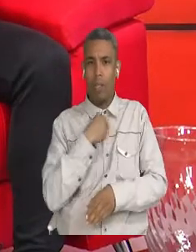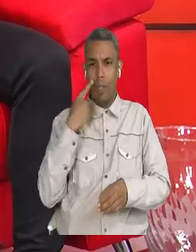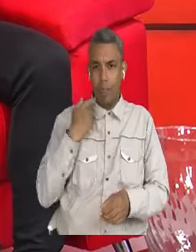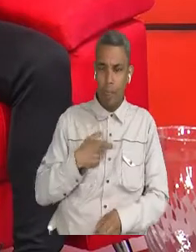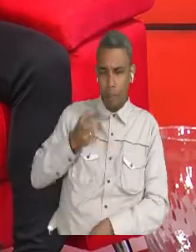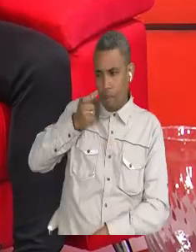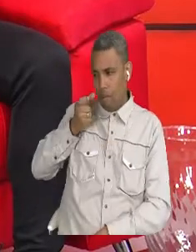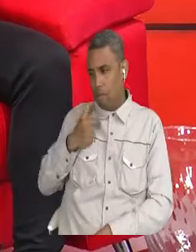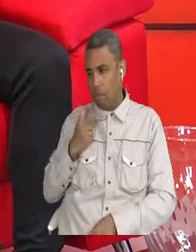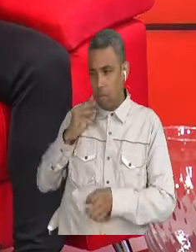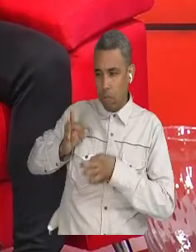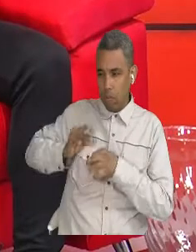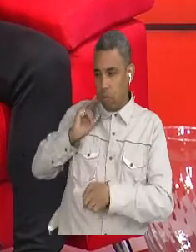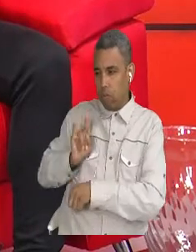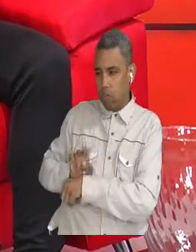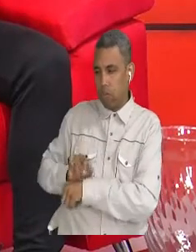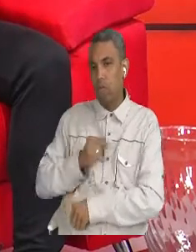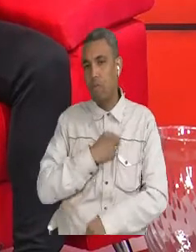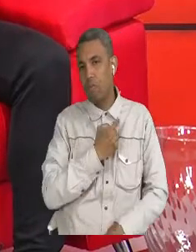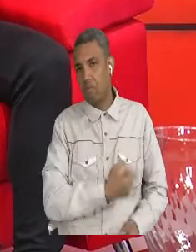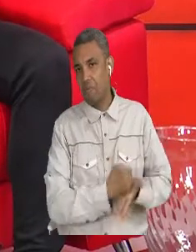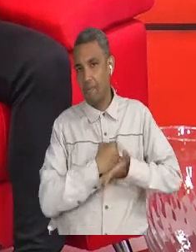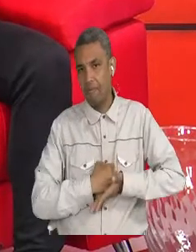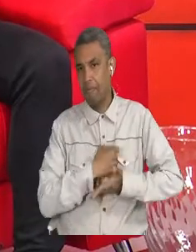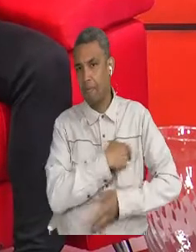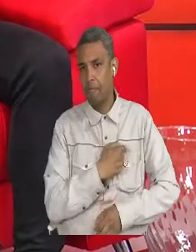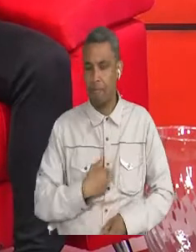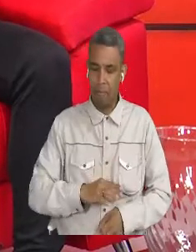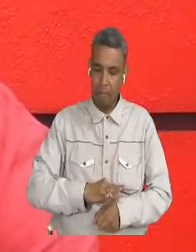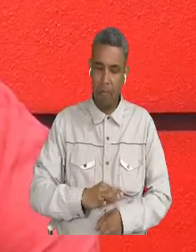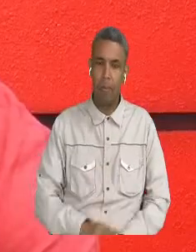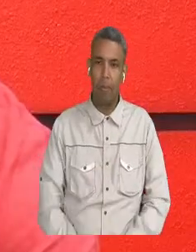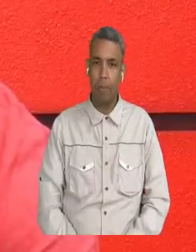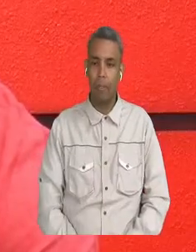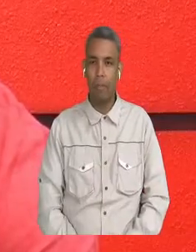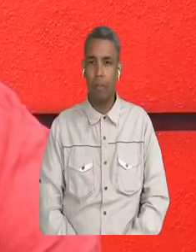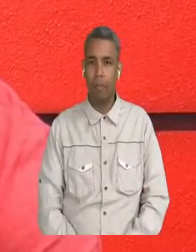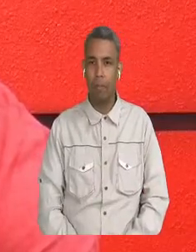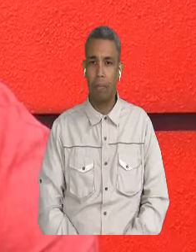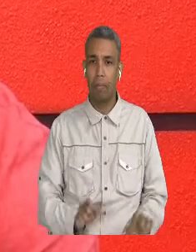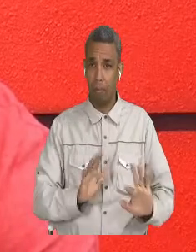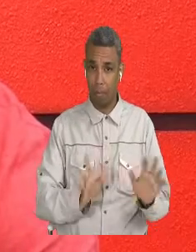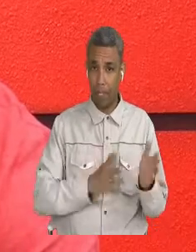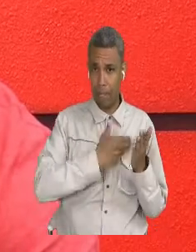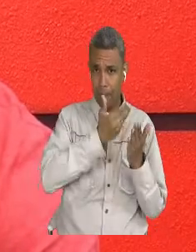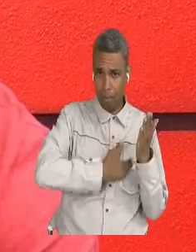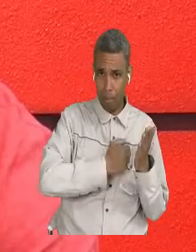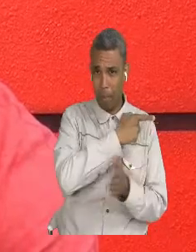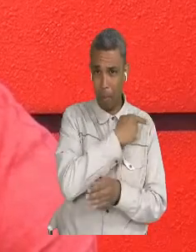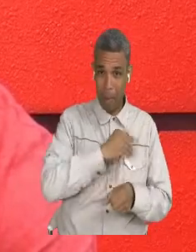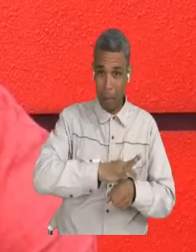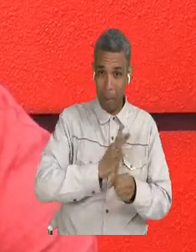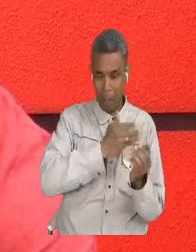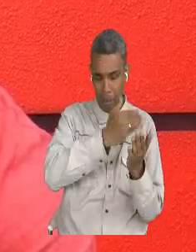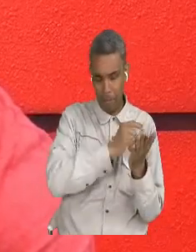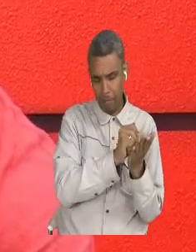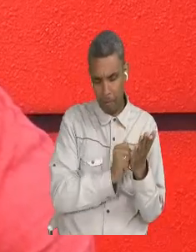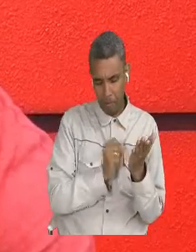prácticamente la persona llega al campo y es entrenada por nosotros, guía durante esa hora, hora y cuarto de entrenamiento, durante todos los